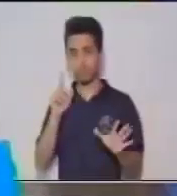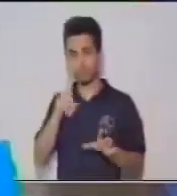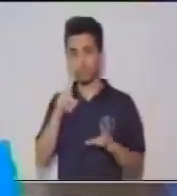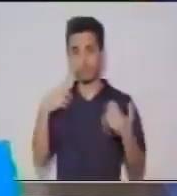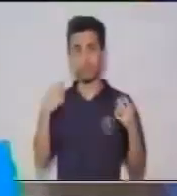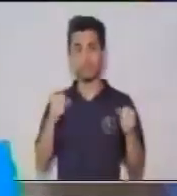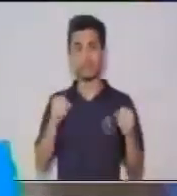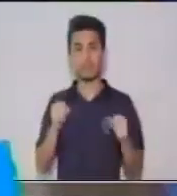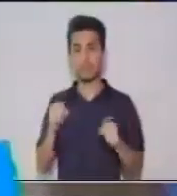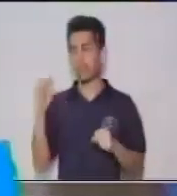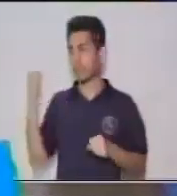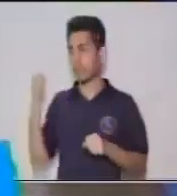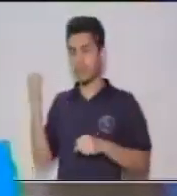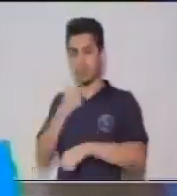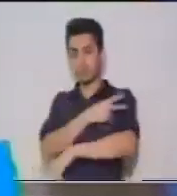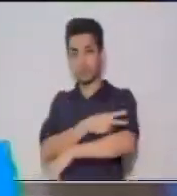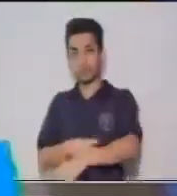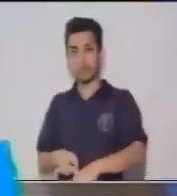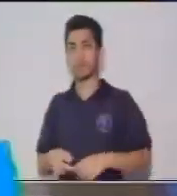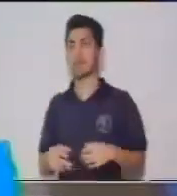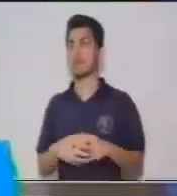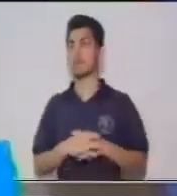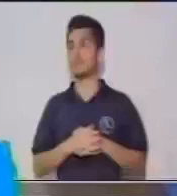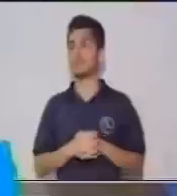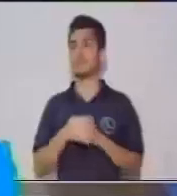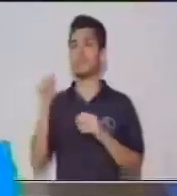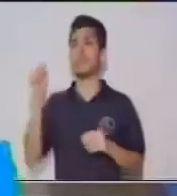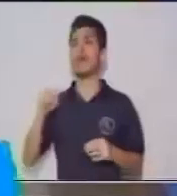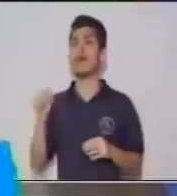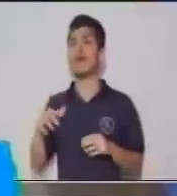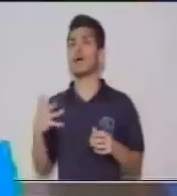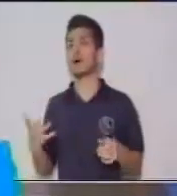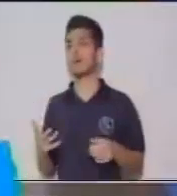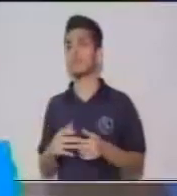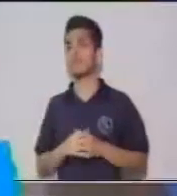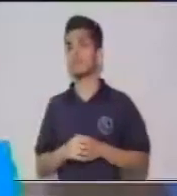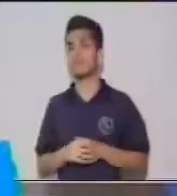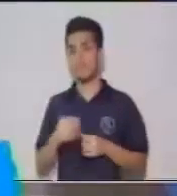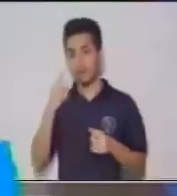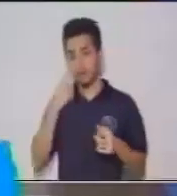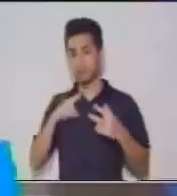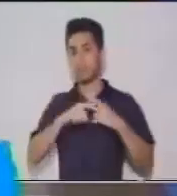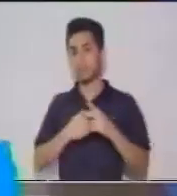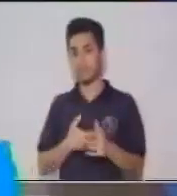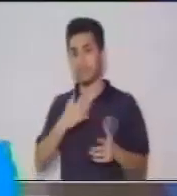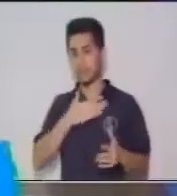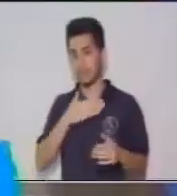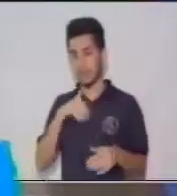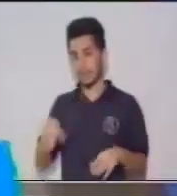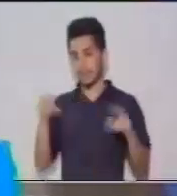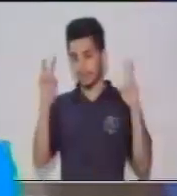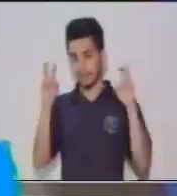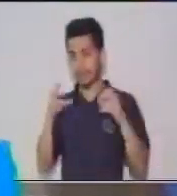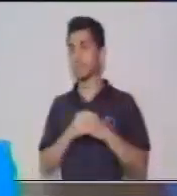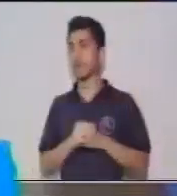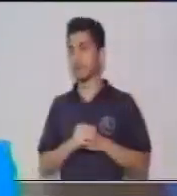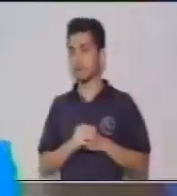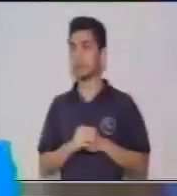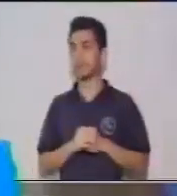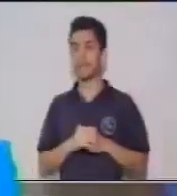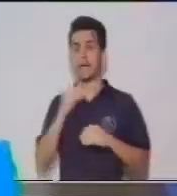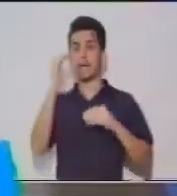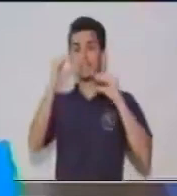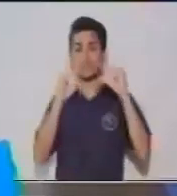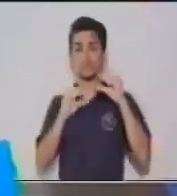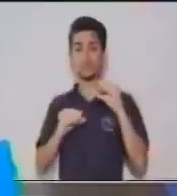cabo esta historia. Y ahora vamos a dar inicio con nuestro tema, que son las estructuras